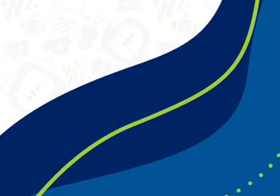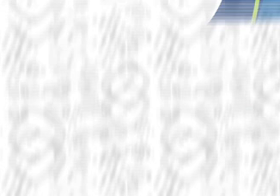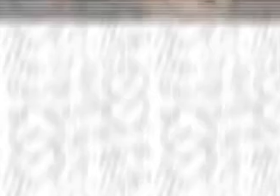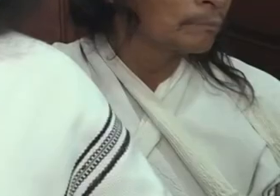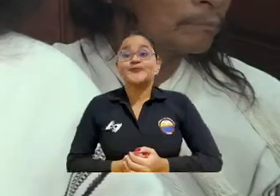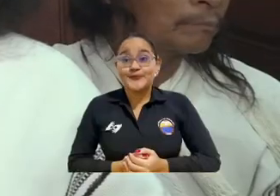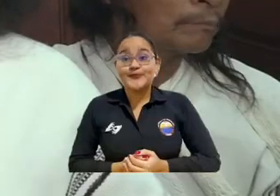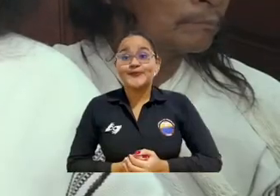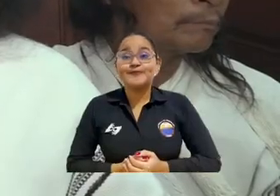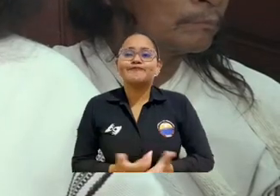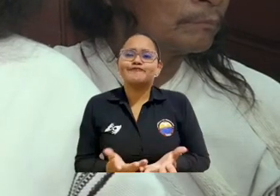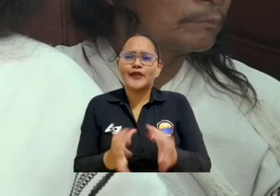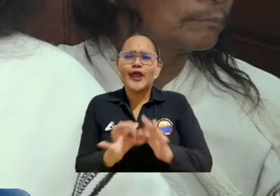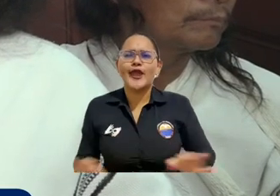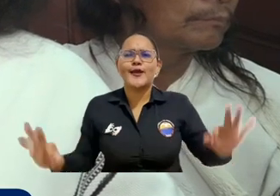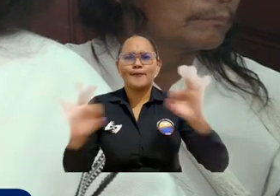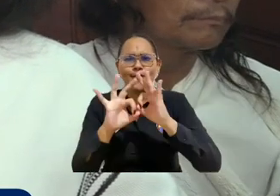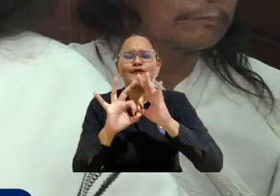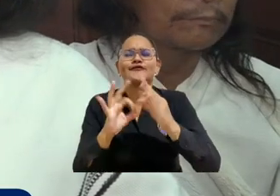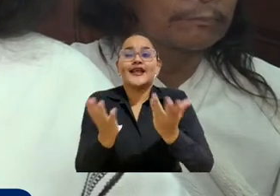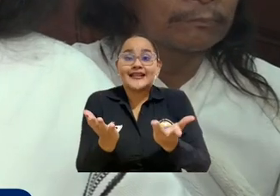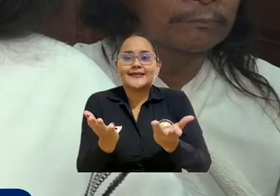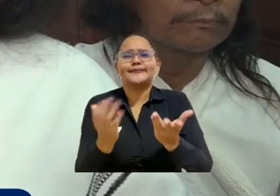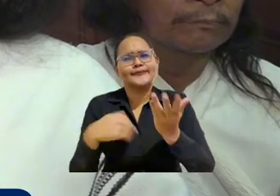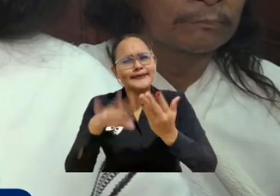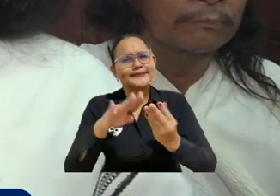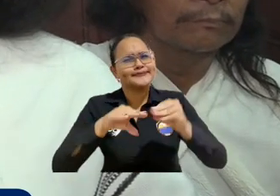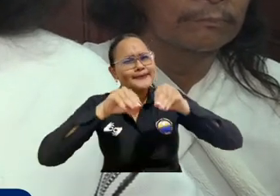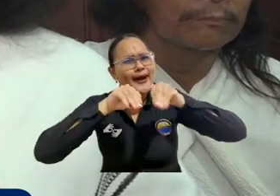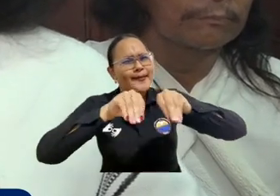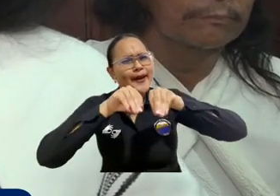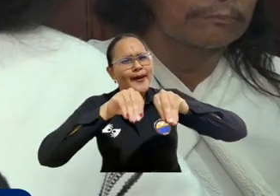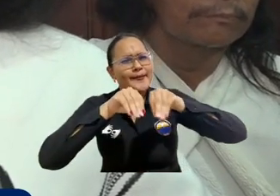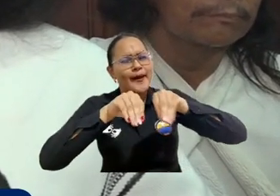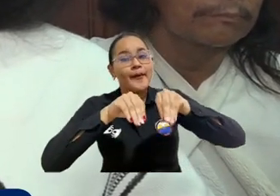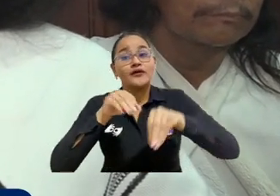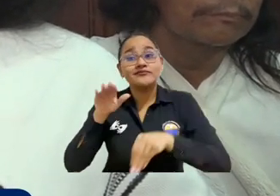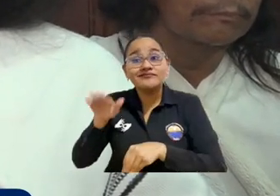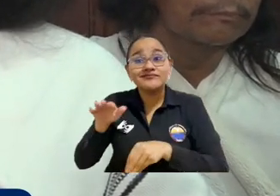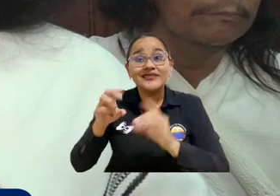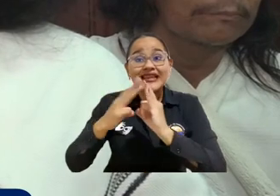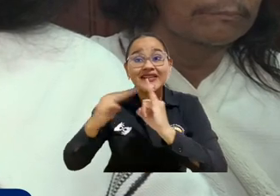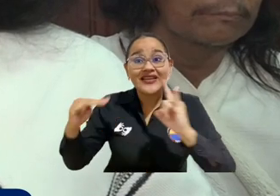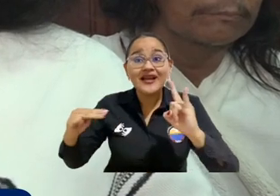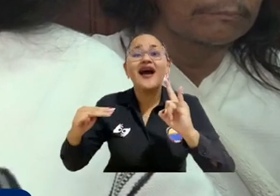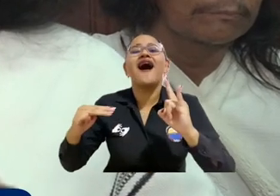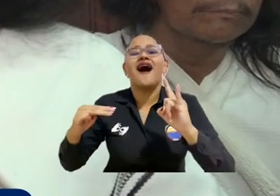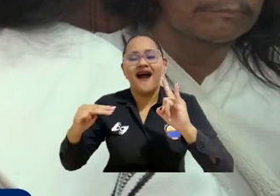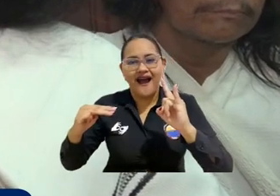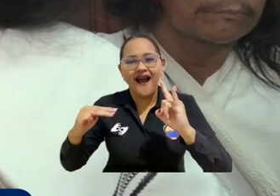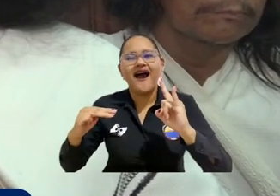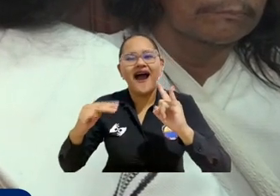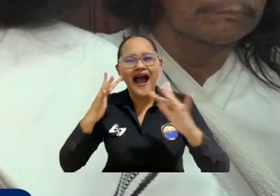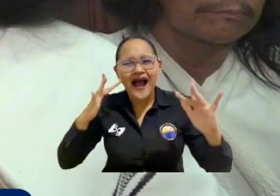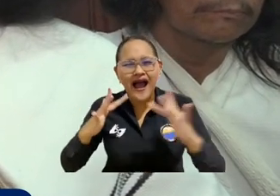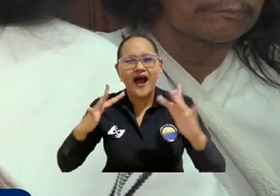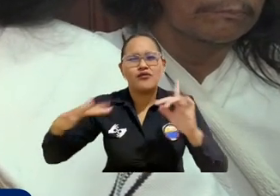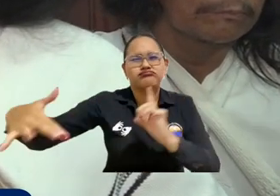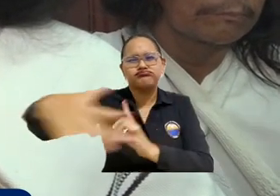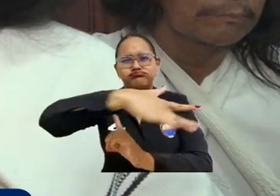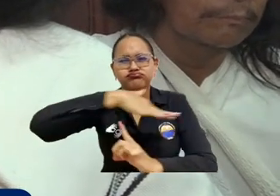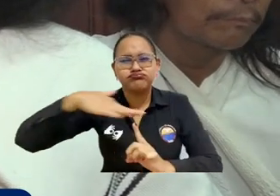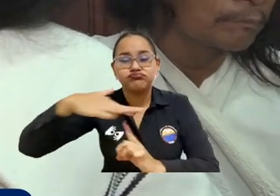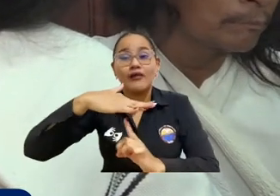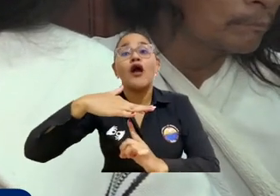básico es muy importante que esta formación que lleva la universidad la experiencia des el punto de vista